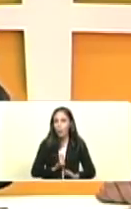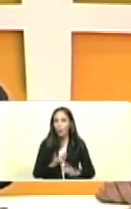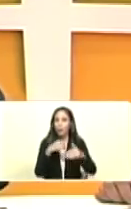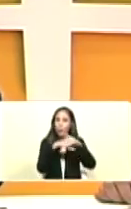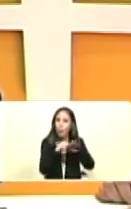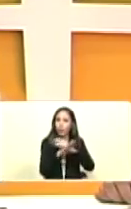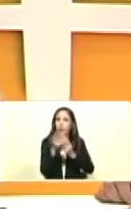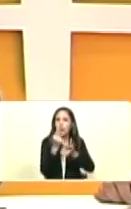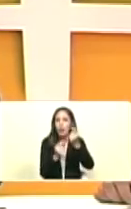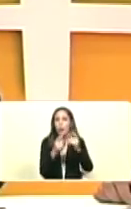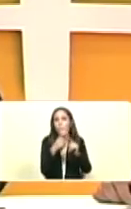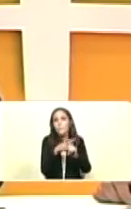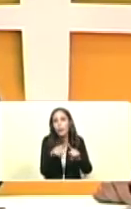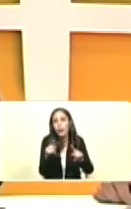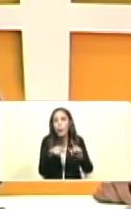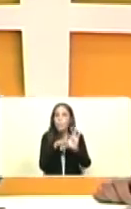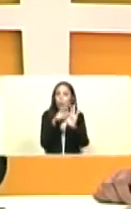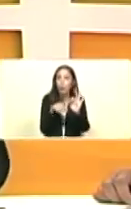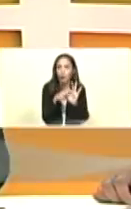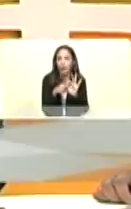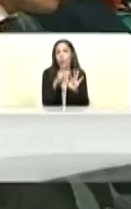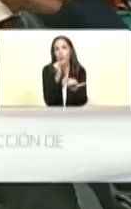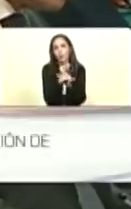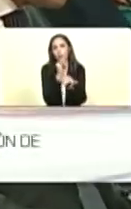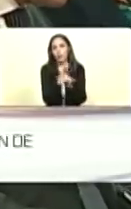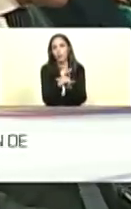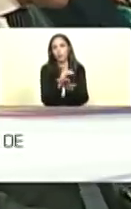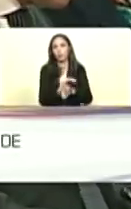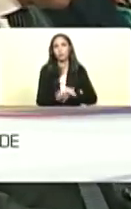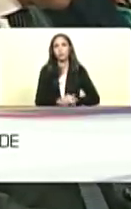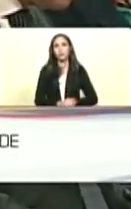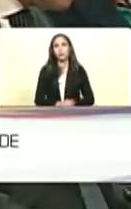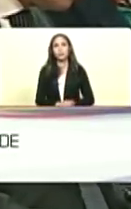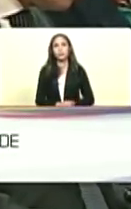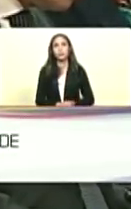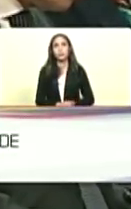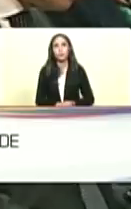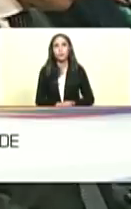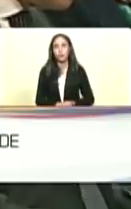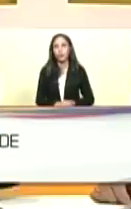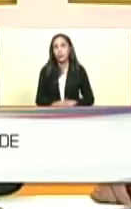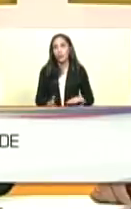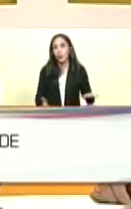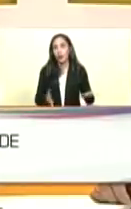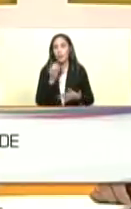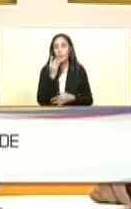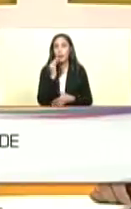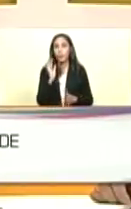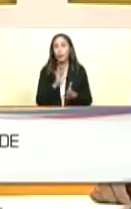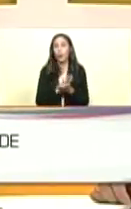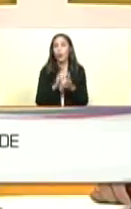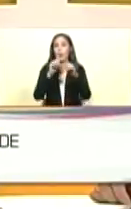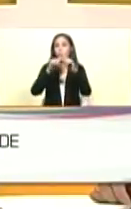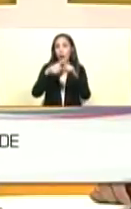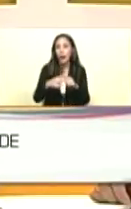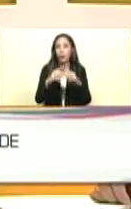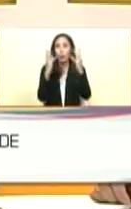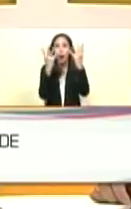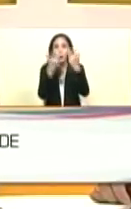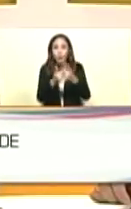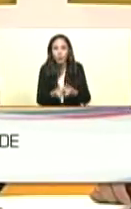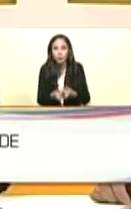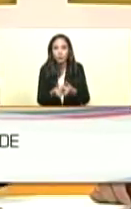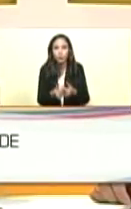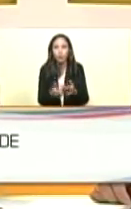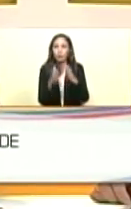organismos democráticos, todas son electos por los trabajadores, por voto popular, y administra una masa gigantesca de recursos que le pertenece al